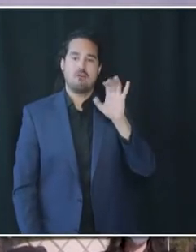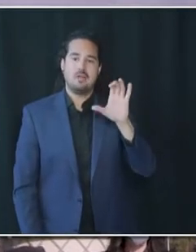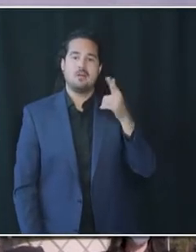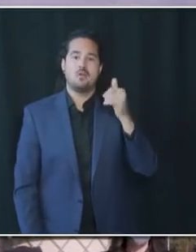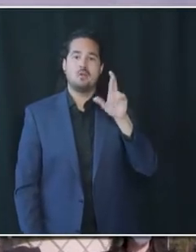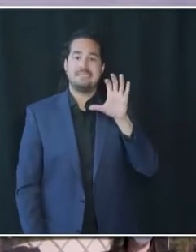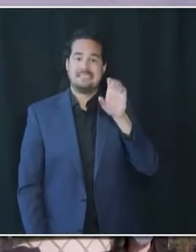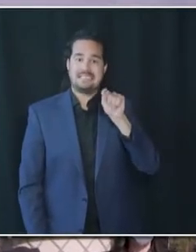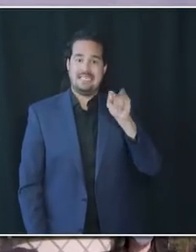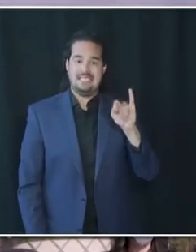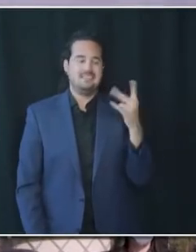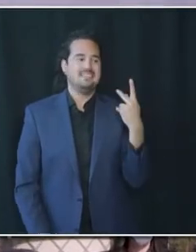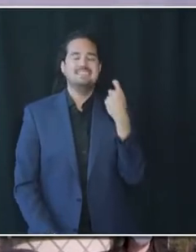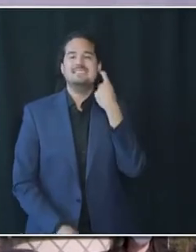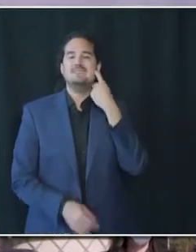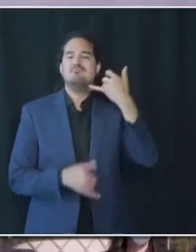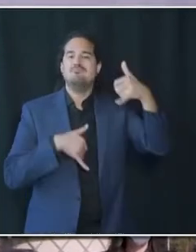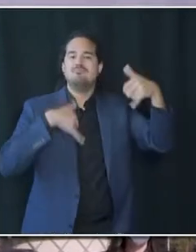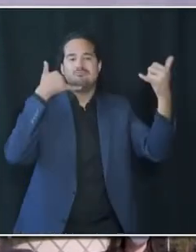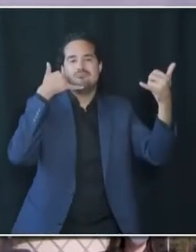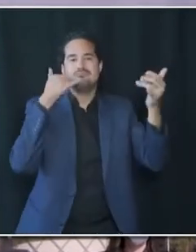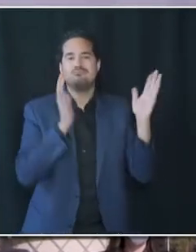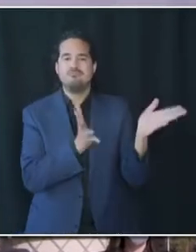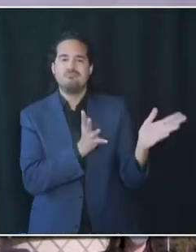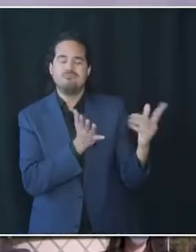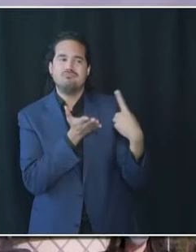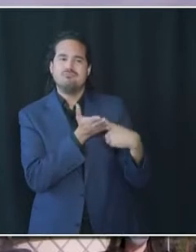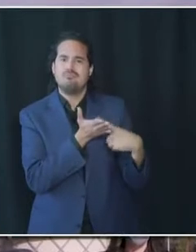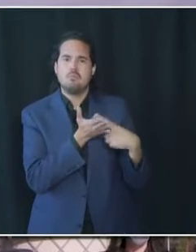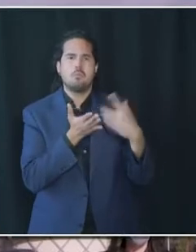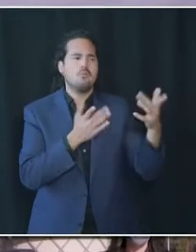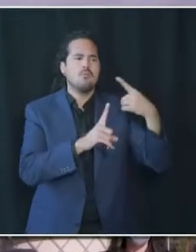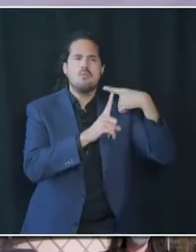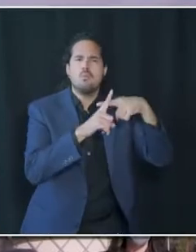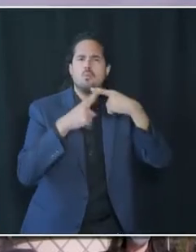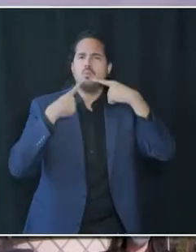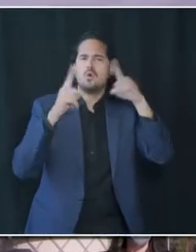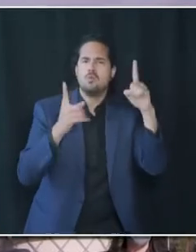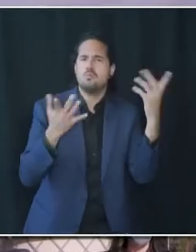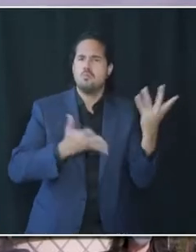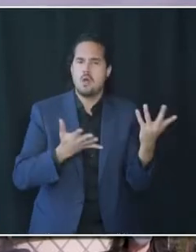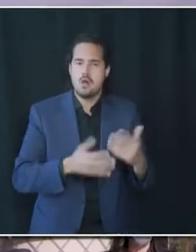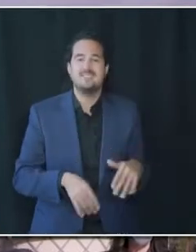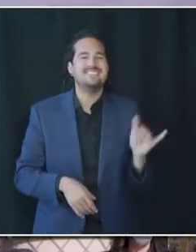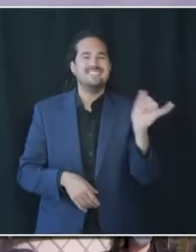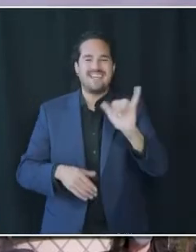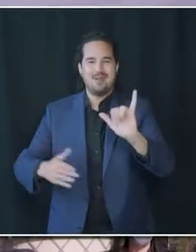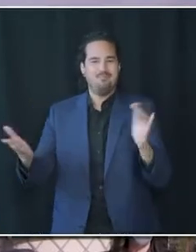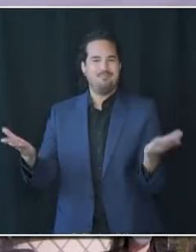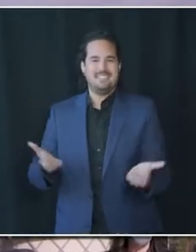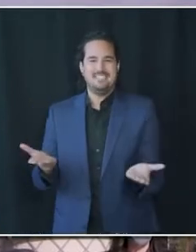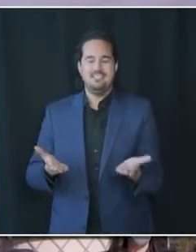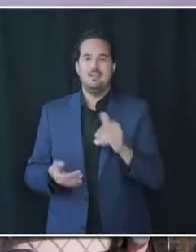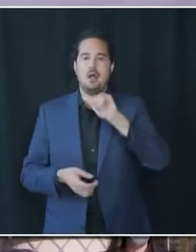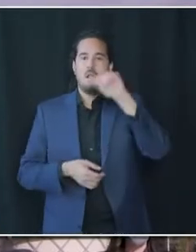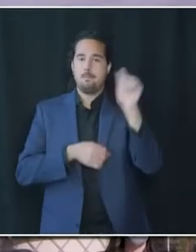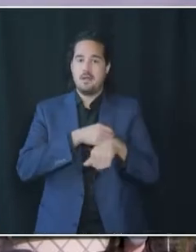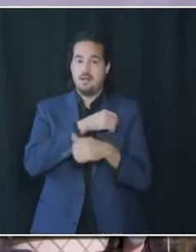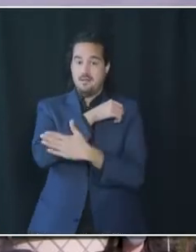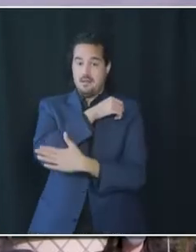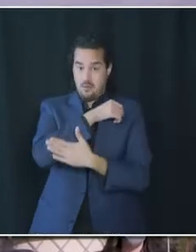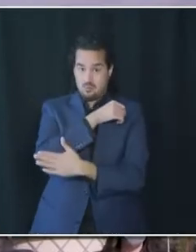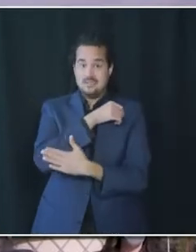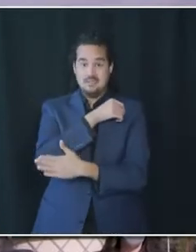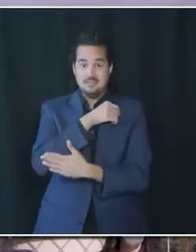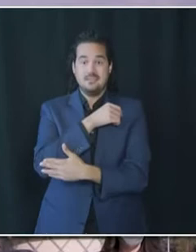cada parte del estado tiene sus mejores prácticas han enconado de lameda 94.4 por cierto en el reporte de hoy de las vacunas entregadas han sido